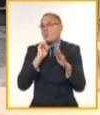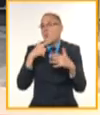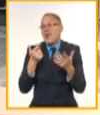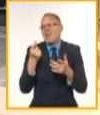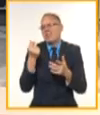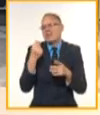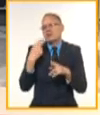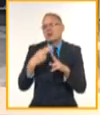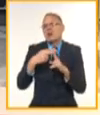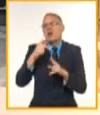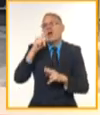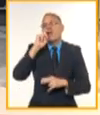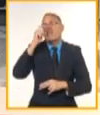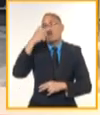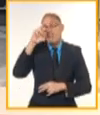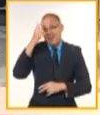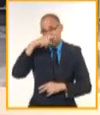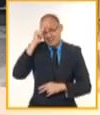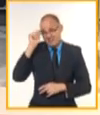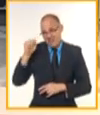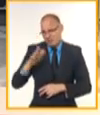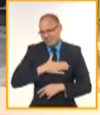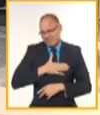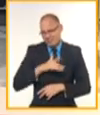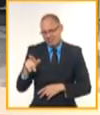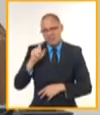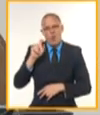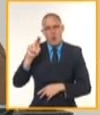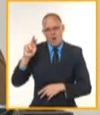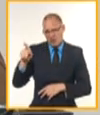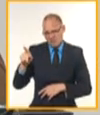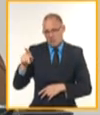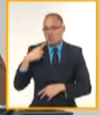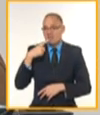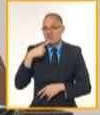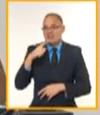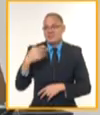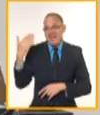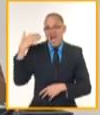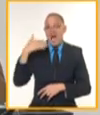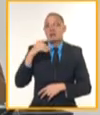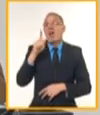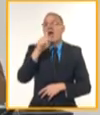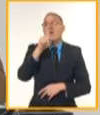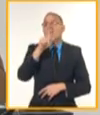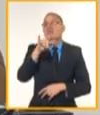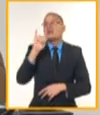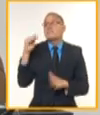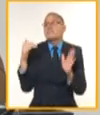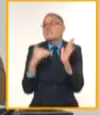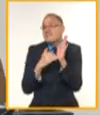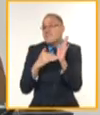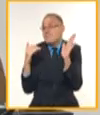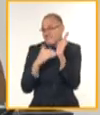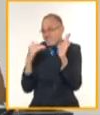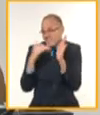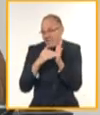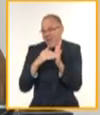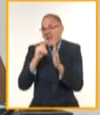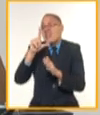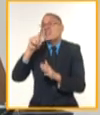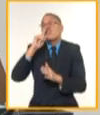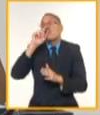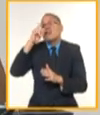se van a eliminar de las ayudas al exterior, que incluso se van a rebajar también dentro